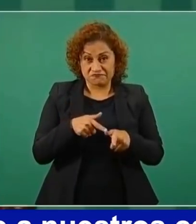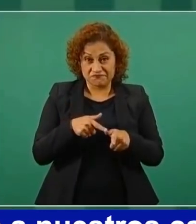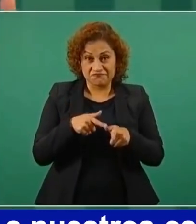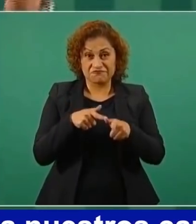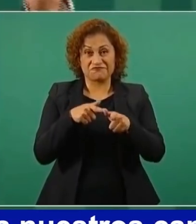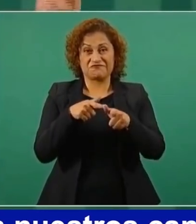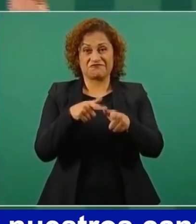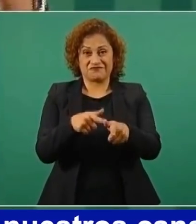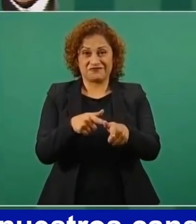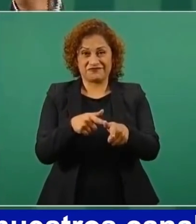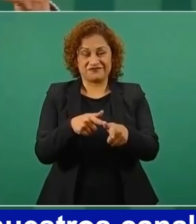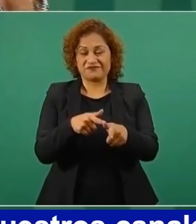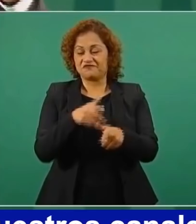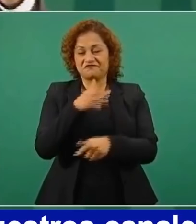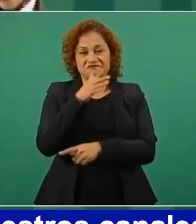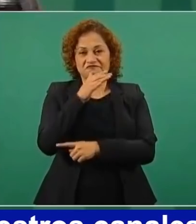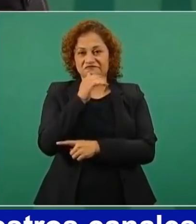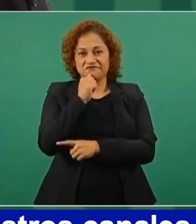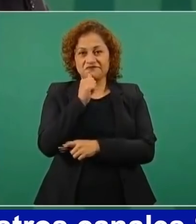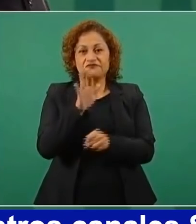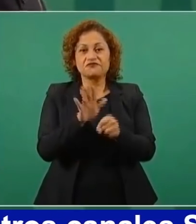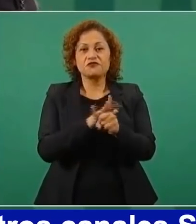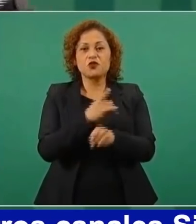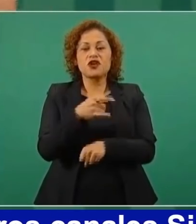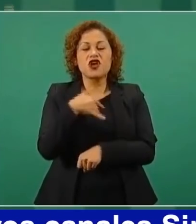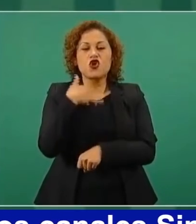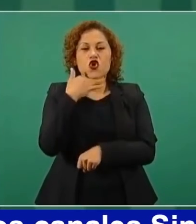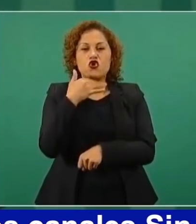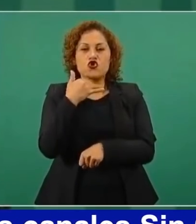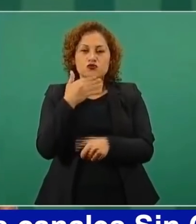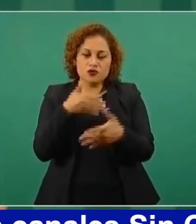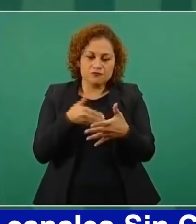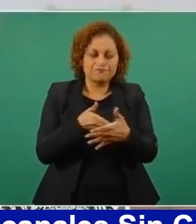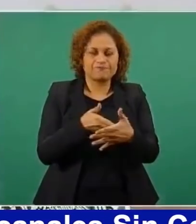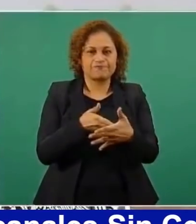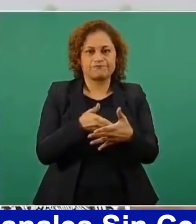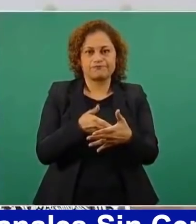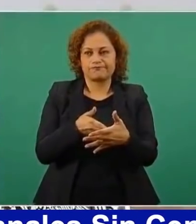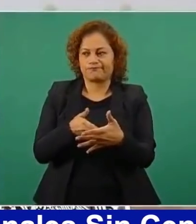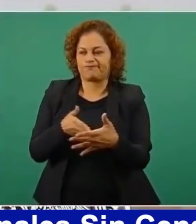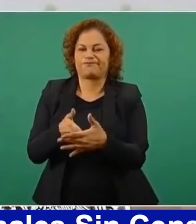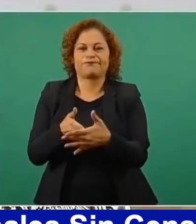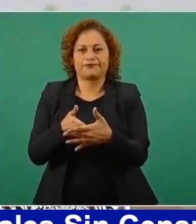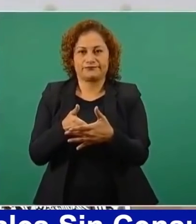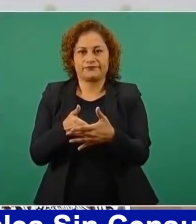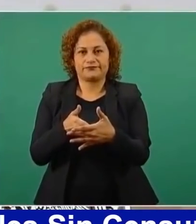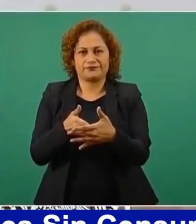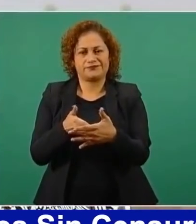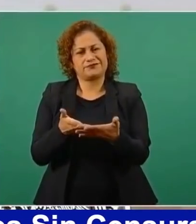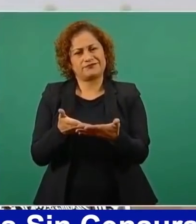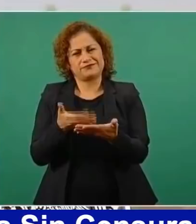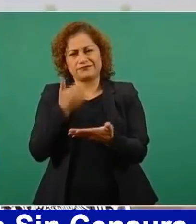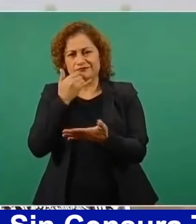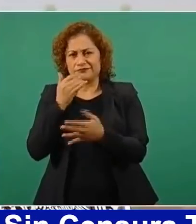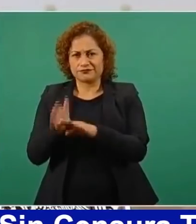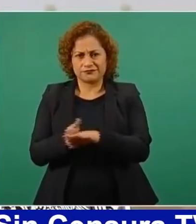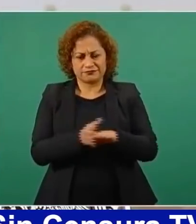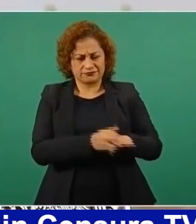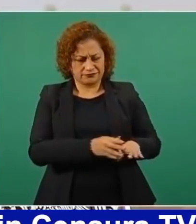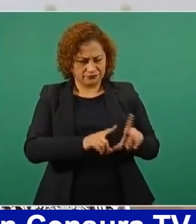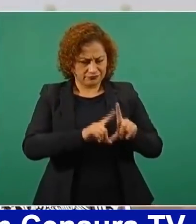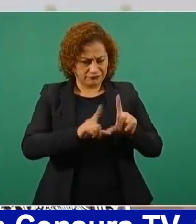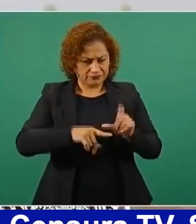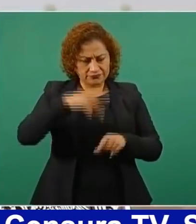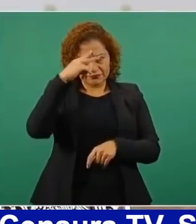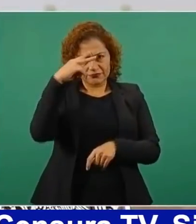que nos impide que México sea lo que merece, una